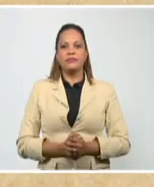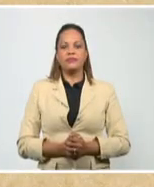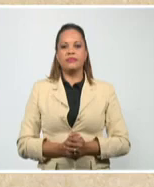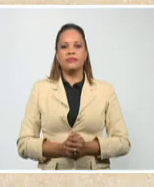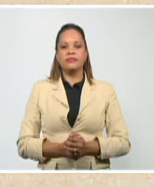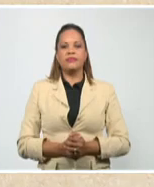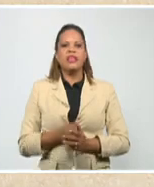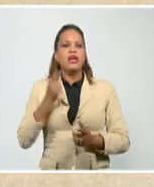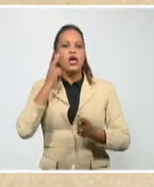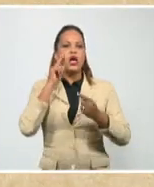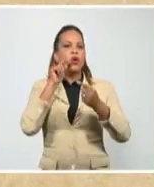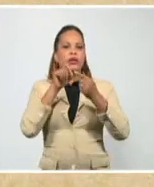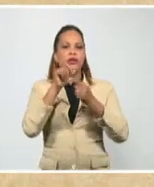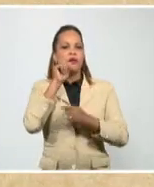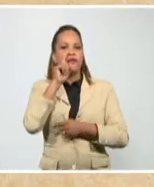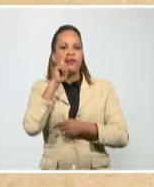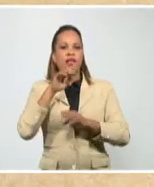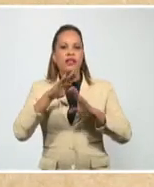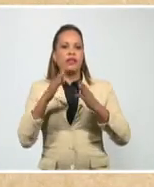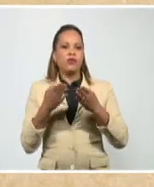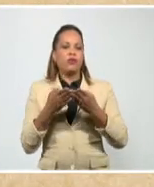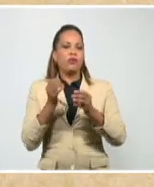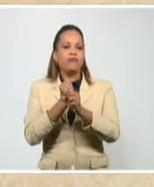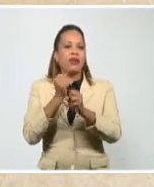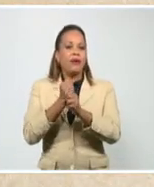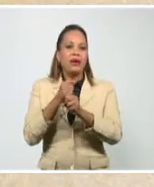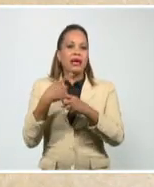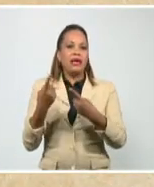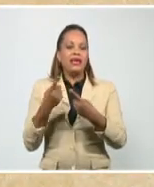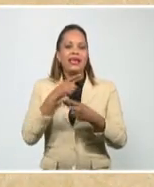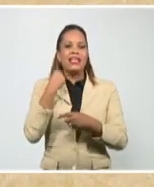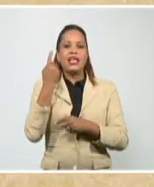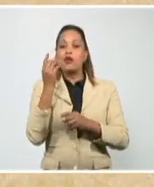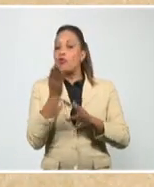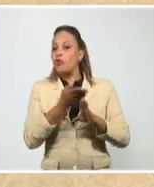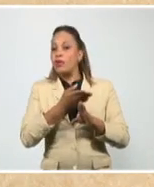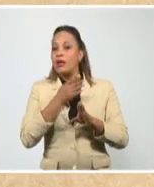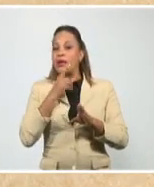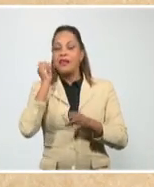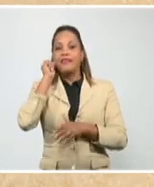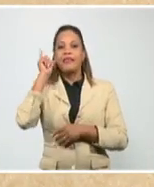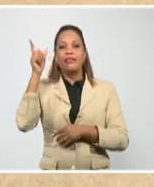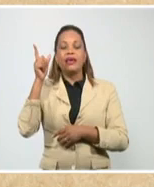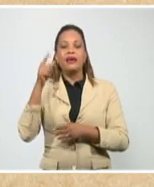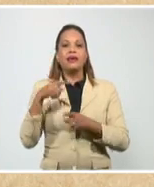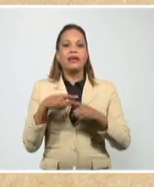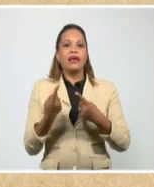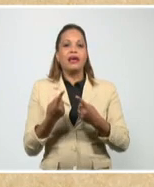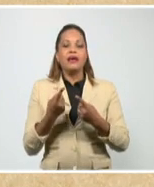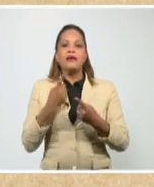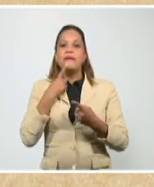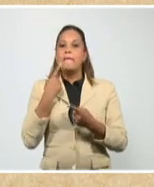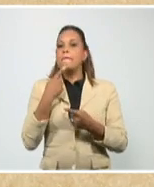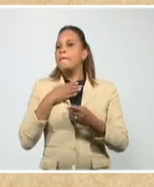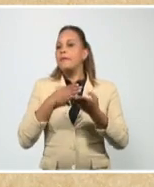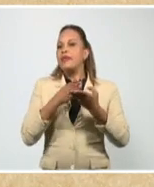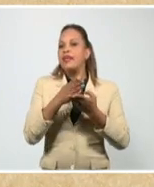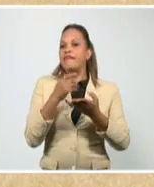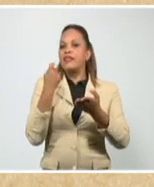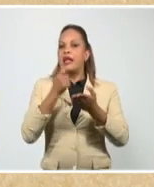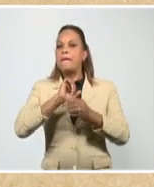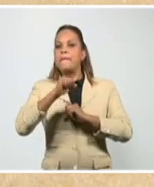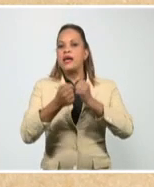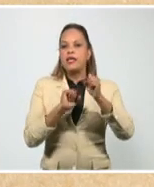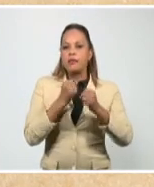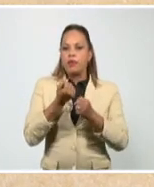El objetivo final de la estrategia es el derrotar en el terreno de las ideas mediante el deslumbramiento y la persuasión, la manipulación